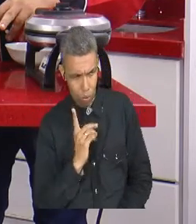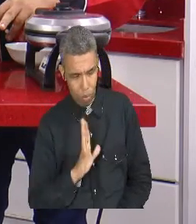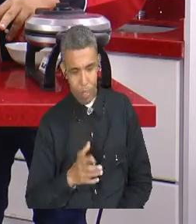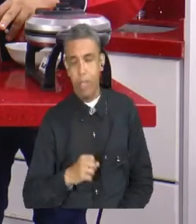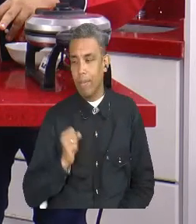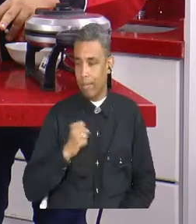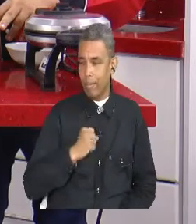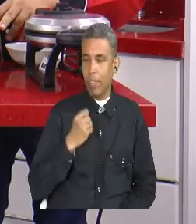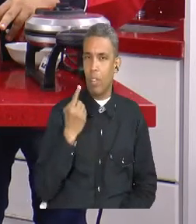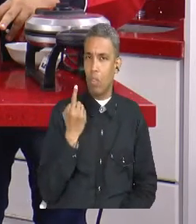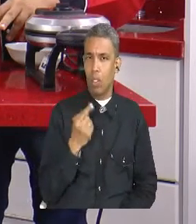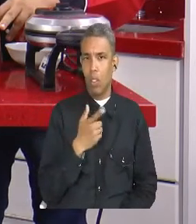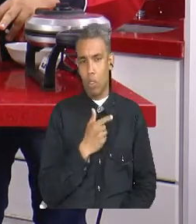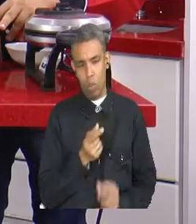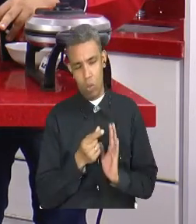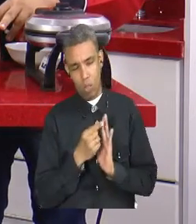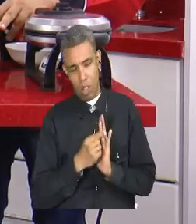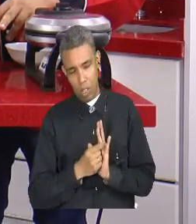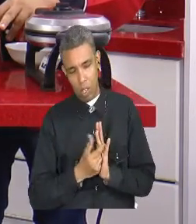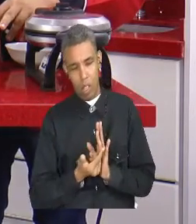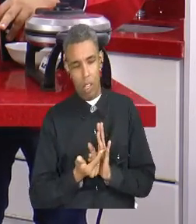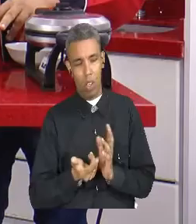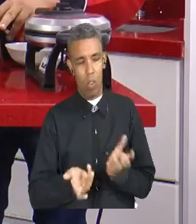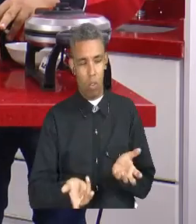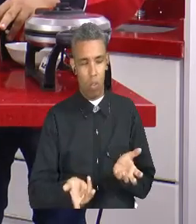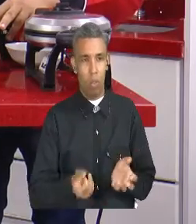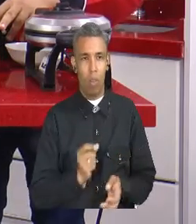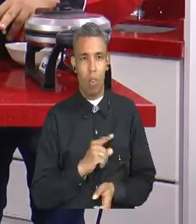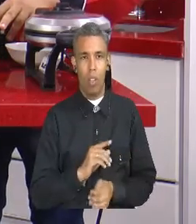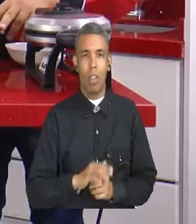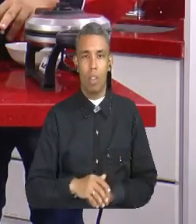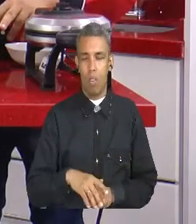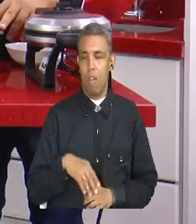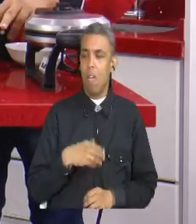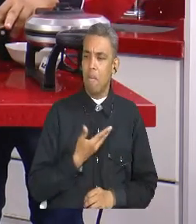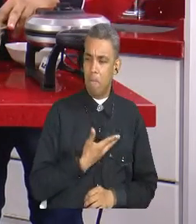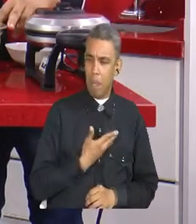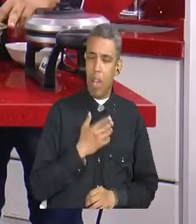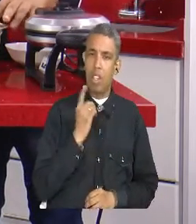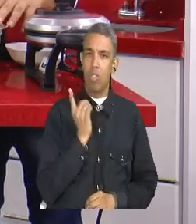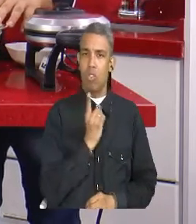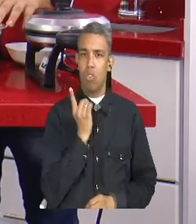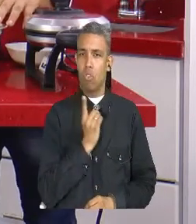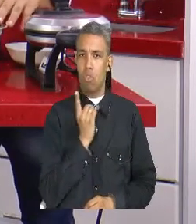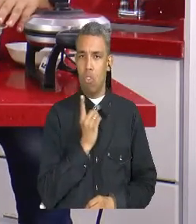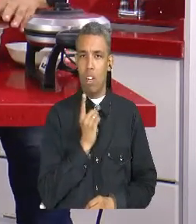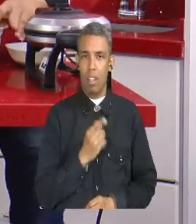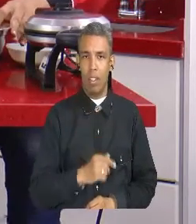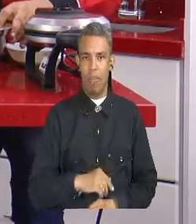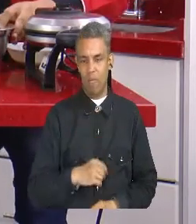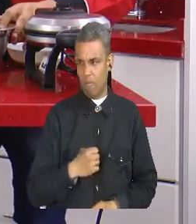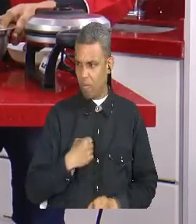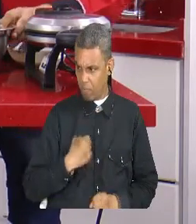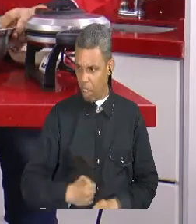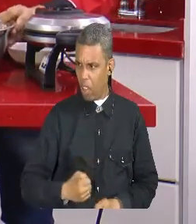doctora es casada, es soltera? No, madre soltera. Madre soltera, diga, soltera. A mucho honor, caramba. A mucho honor,